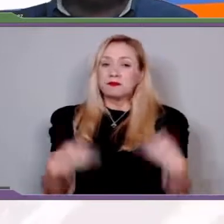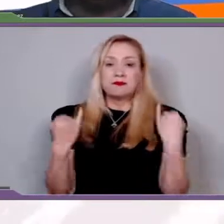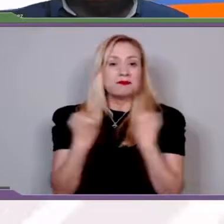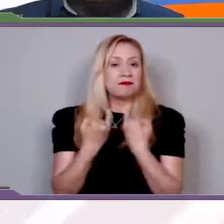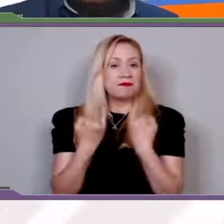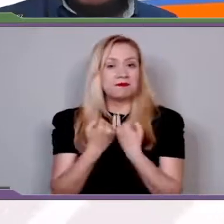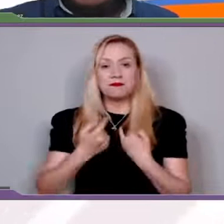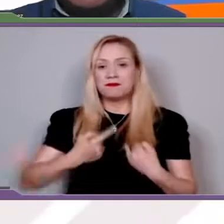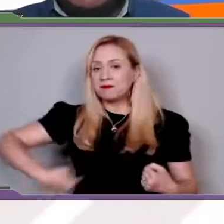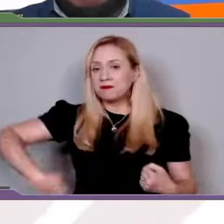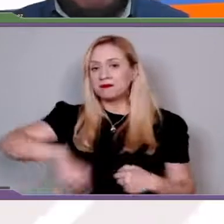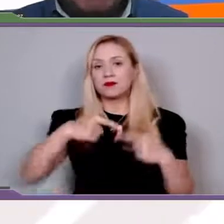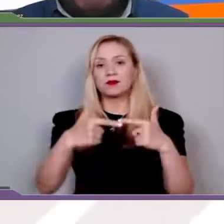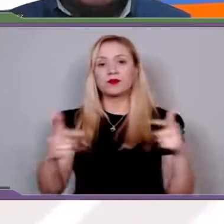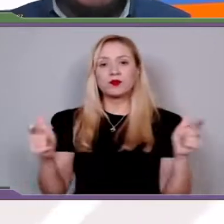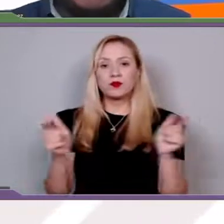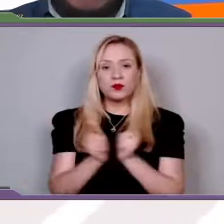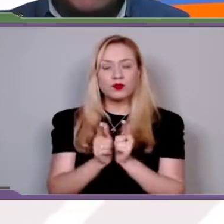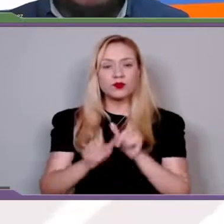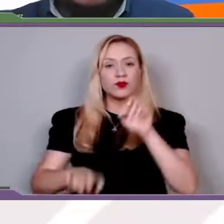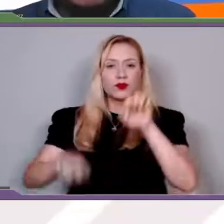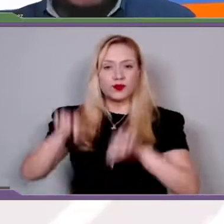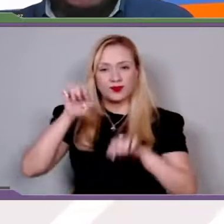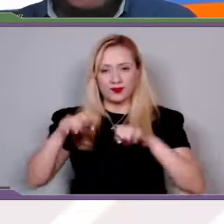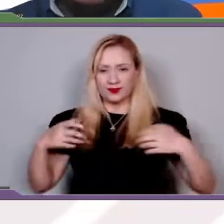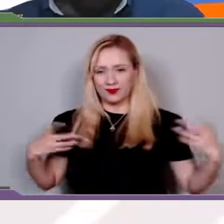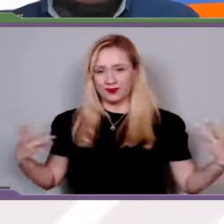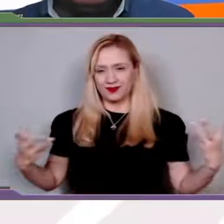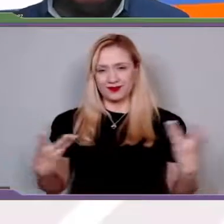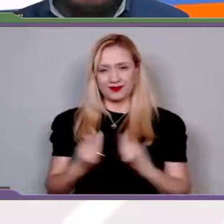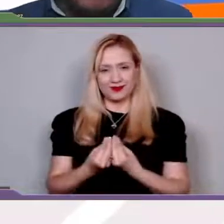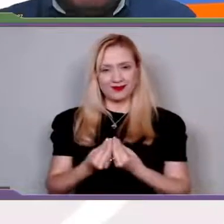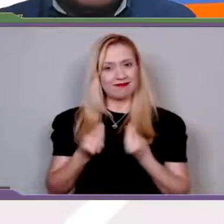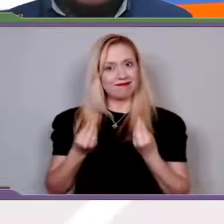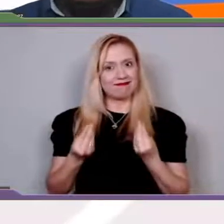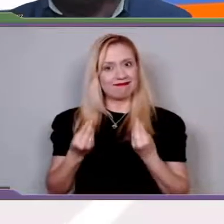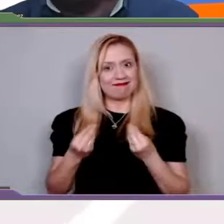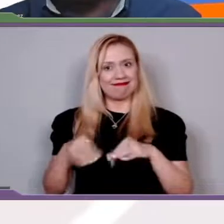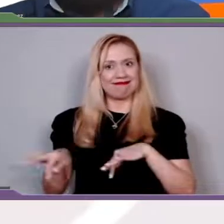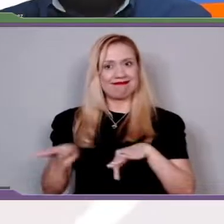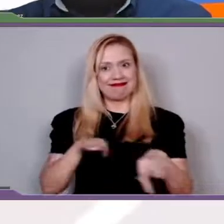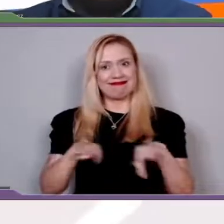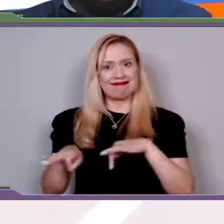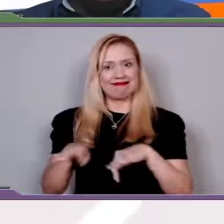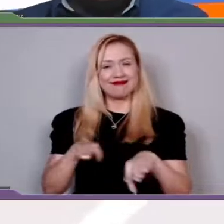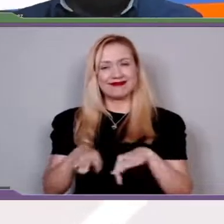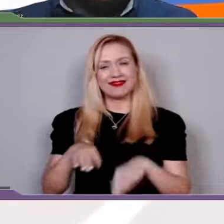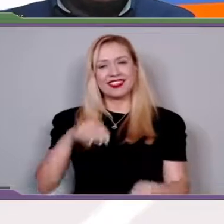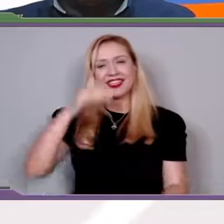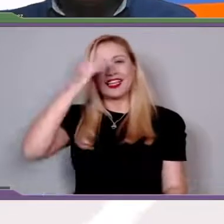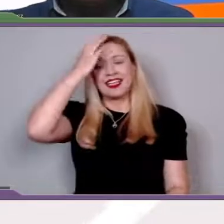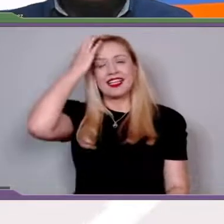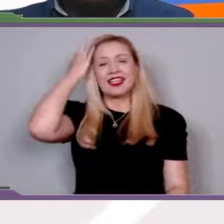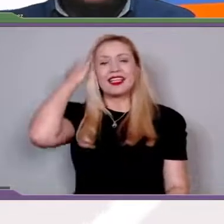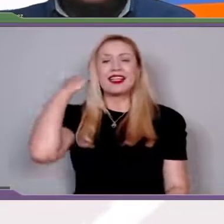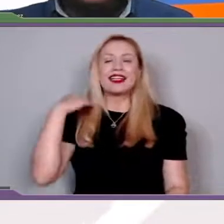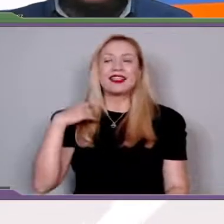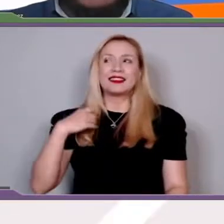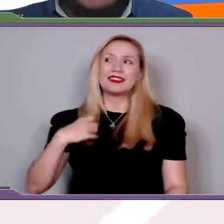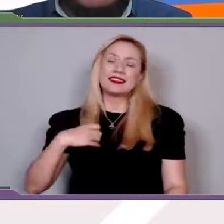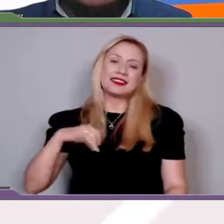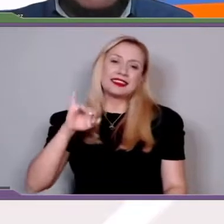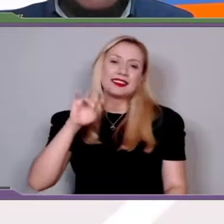grupo de personas mayores que está a mi alrededor, que es bastante nutrido, por obvias razones, sí, no hubo